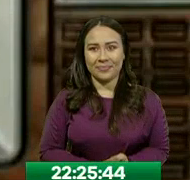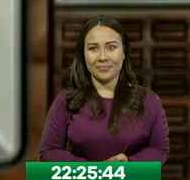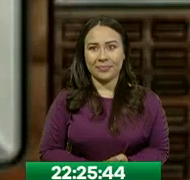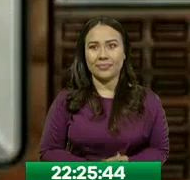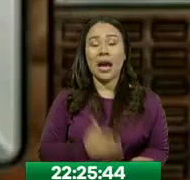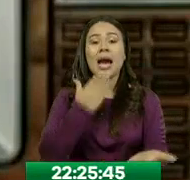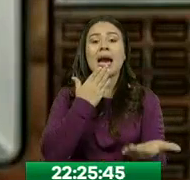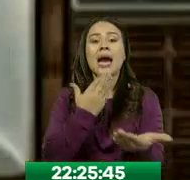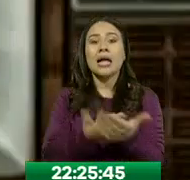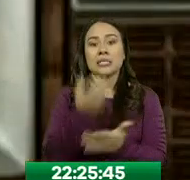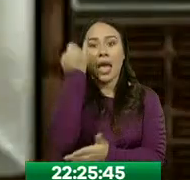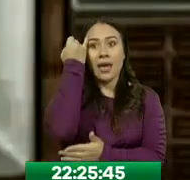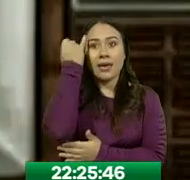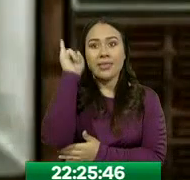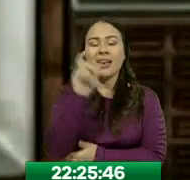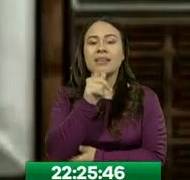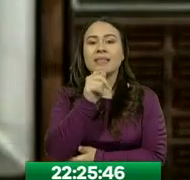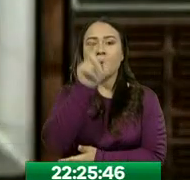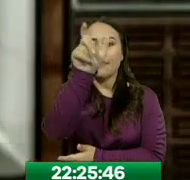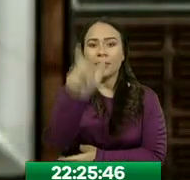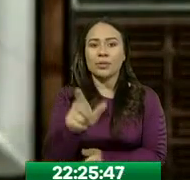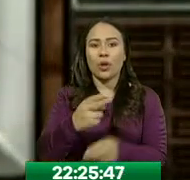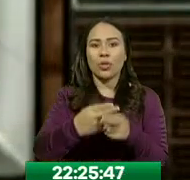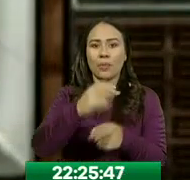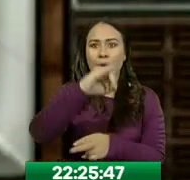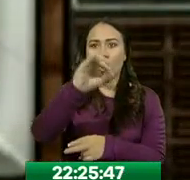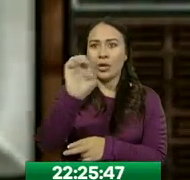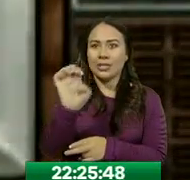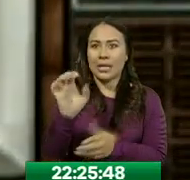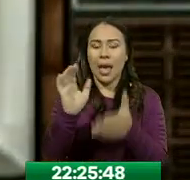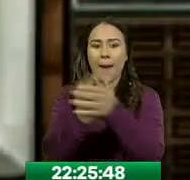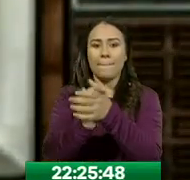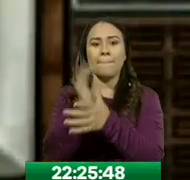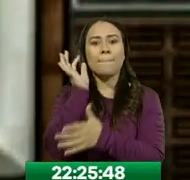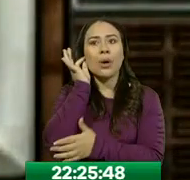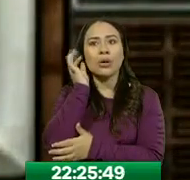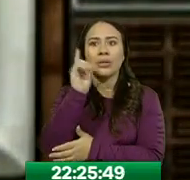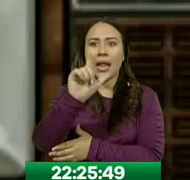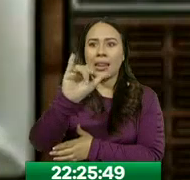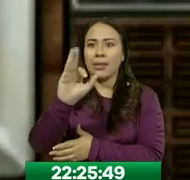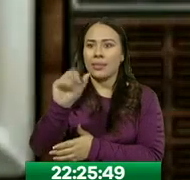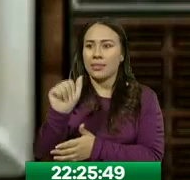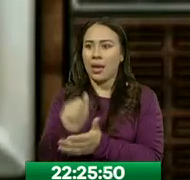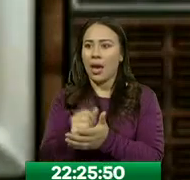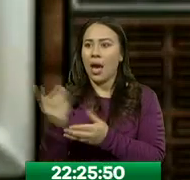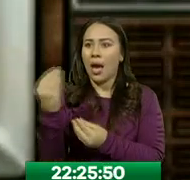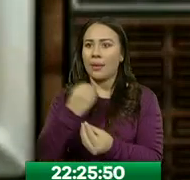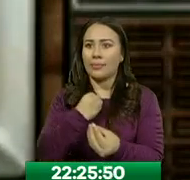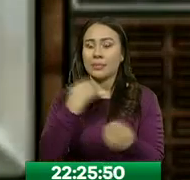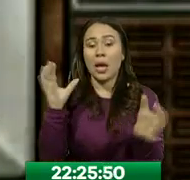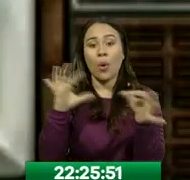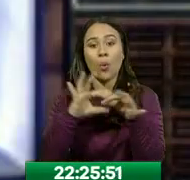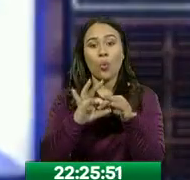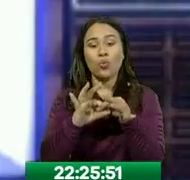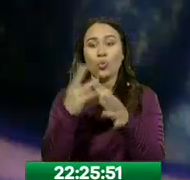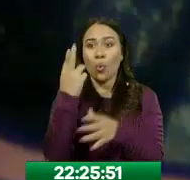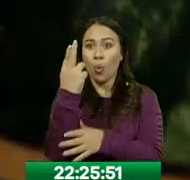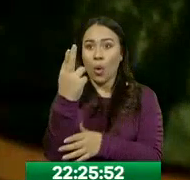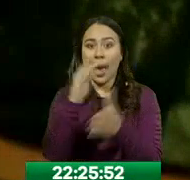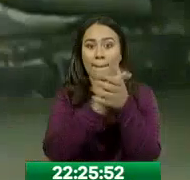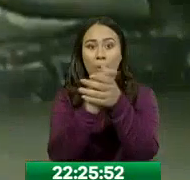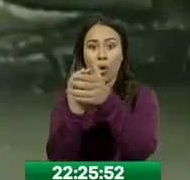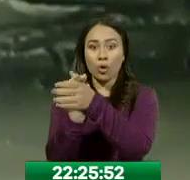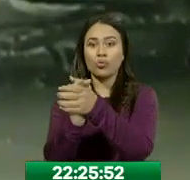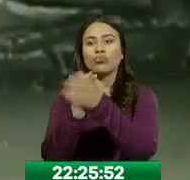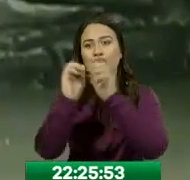Fue gracias a la idea visionaria de José Rosenbaum y su esposa Linda Zambrano que se marcó un hito en la televisión nacional.